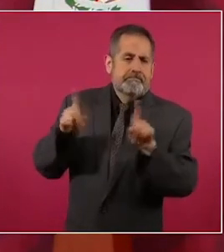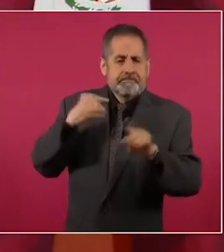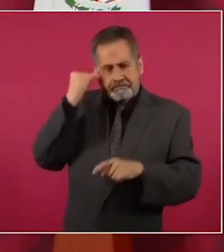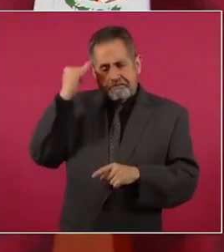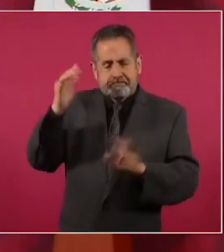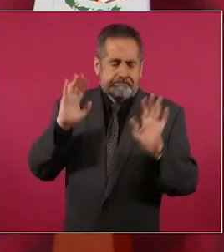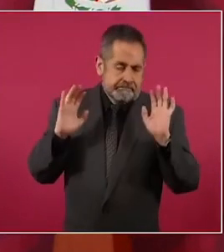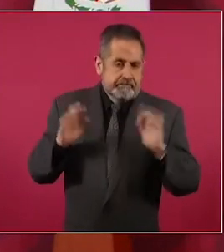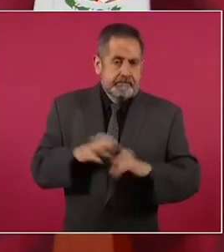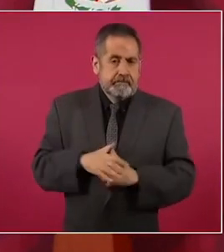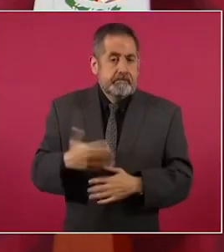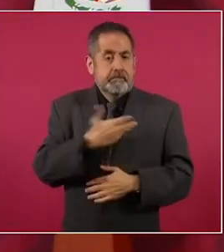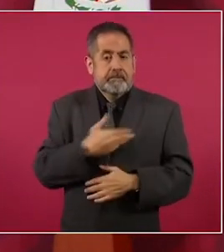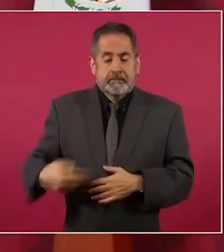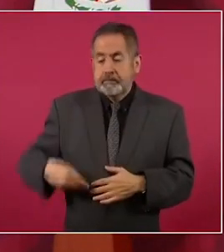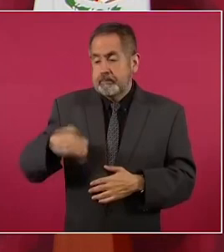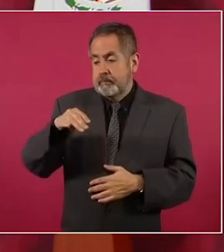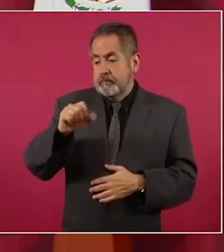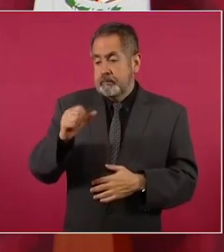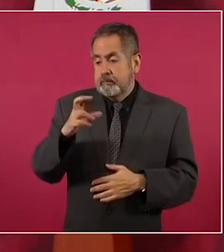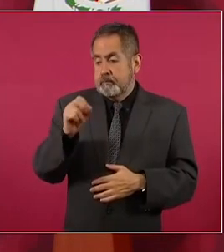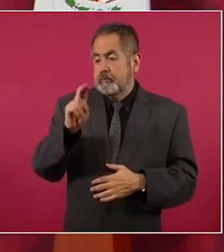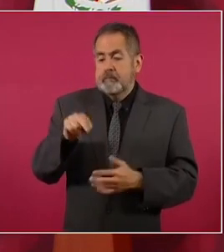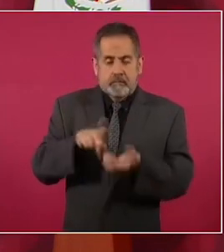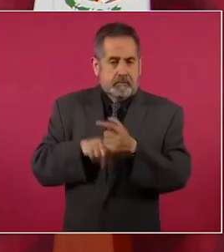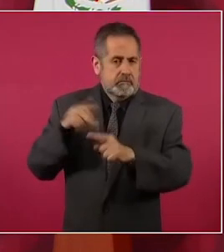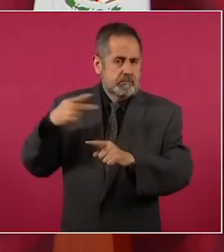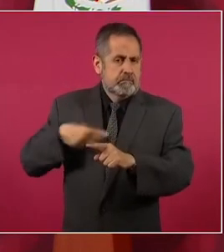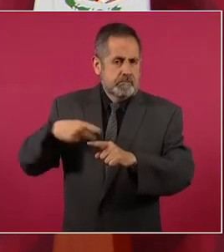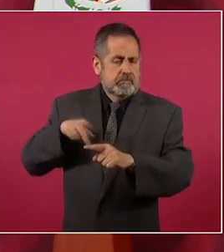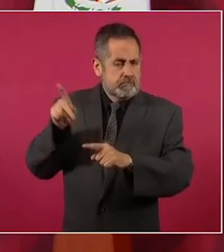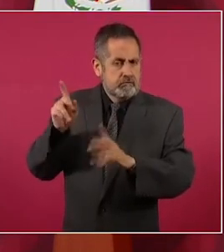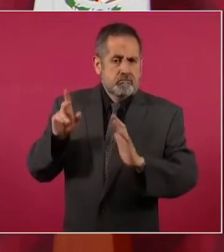El presidente Macron es una gente,